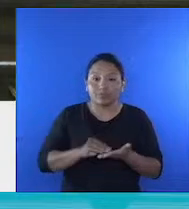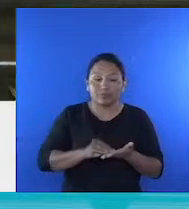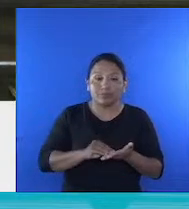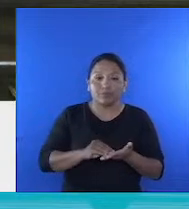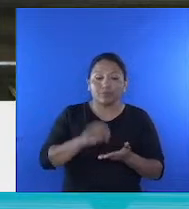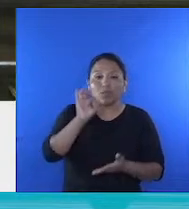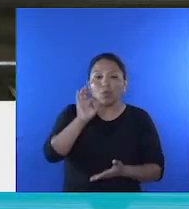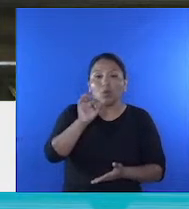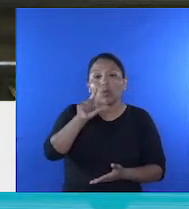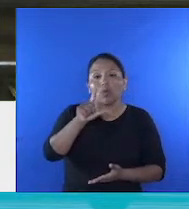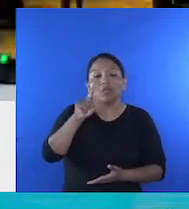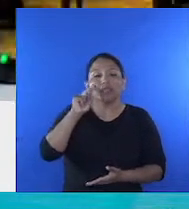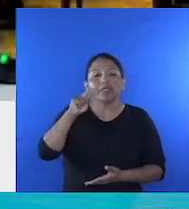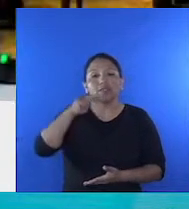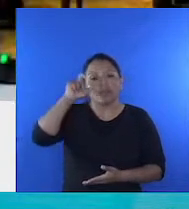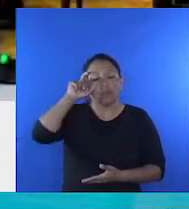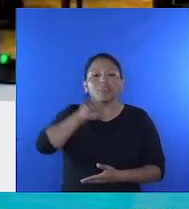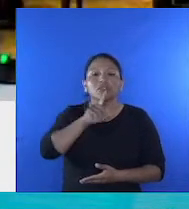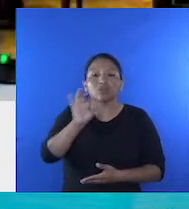Micaela Oliveto.